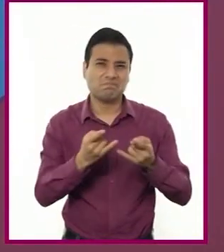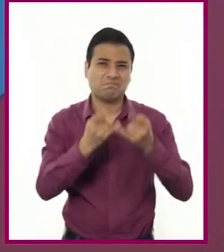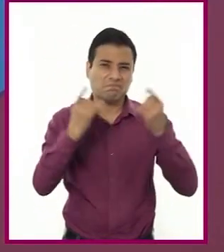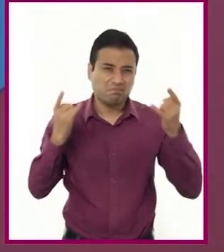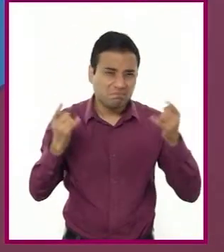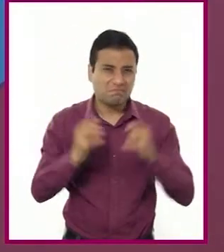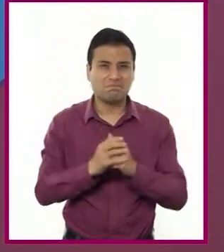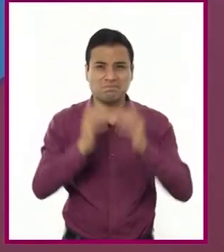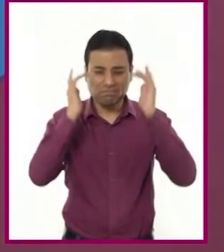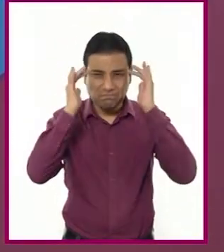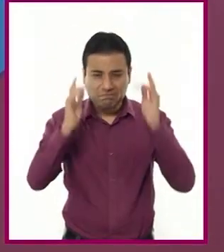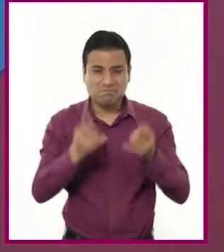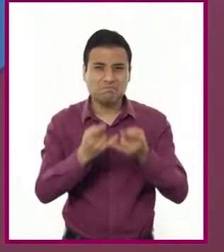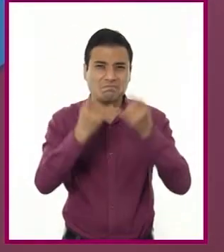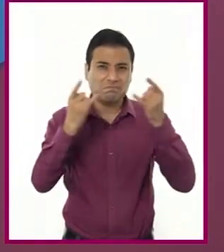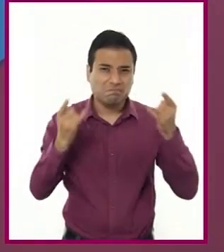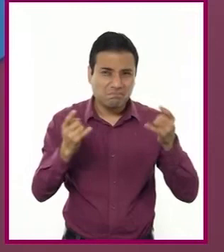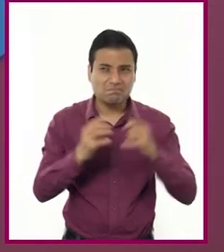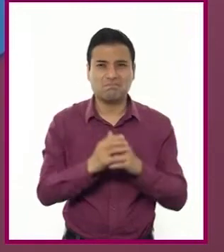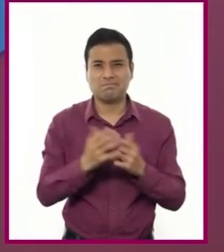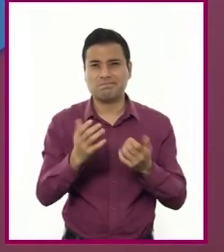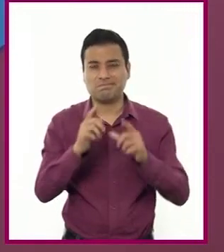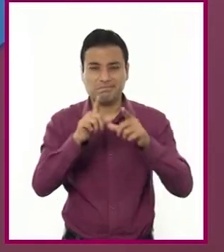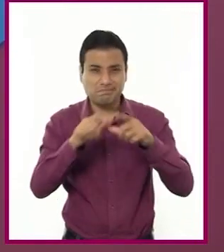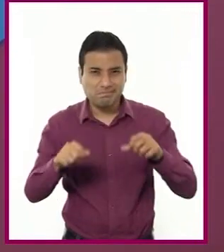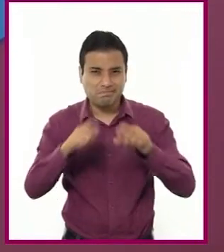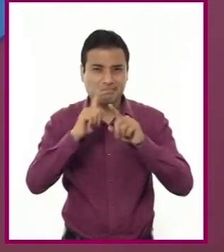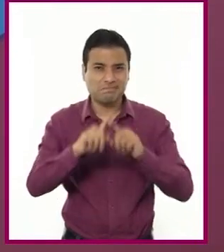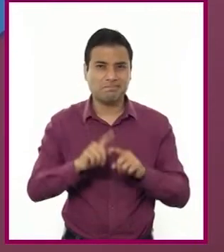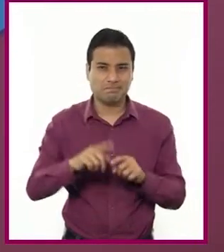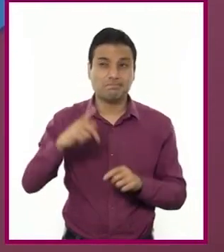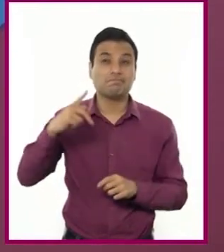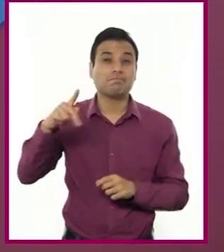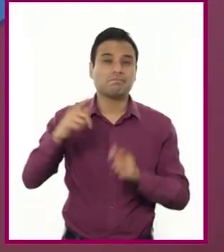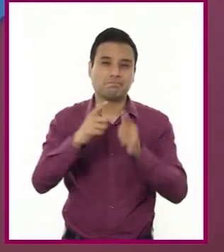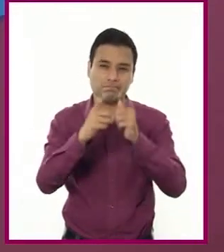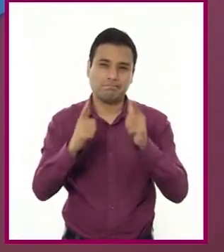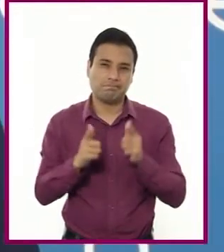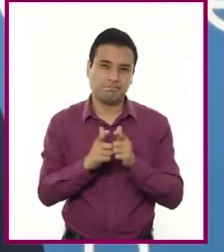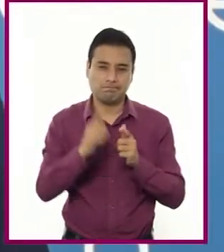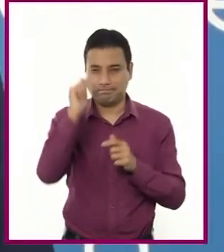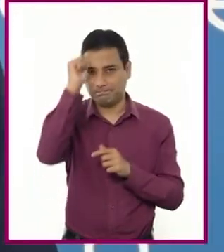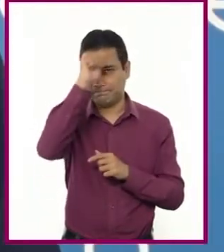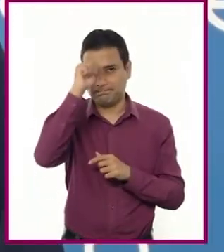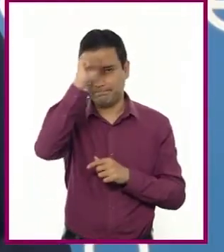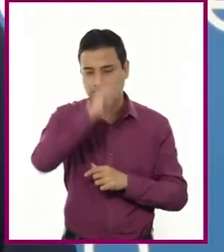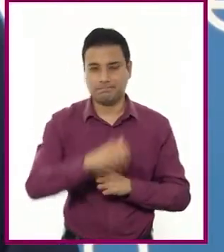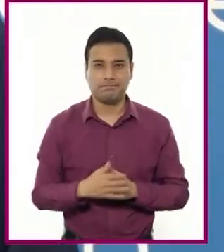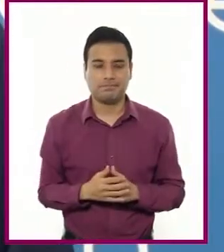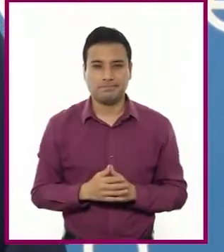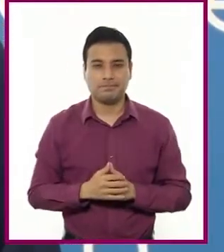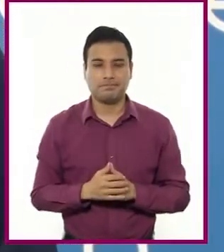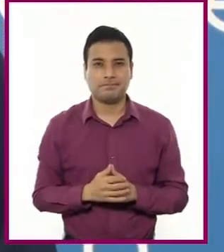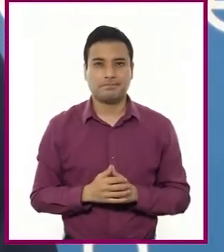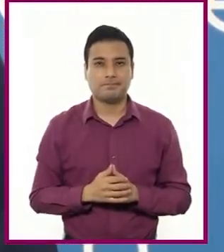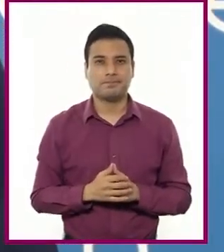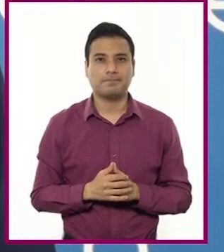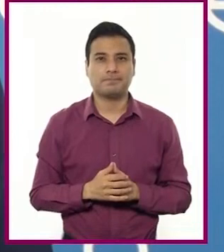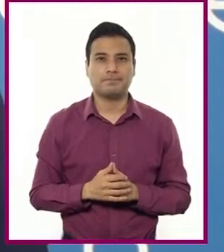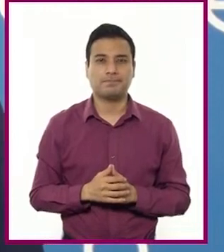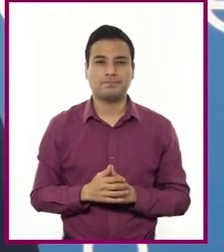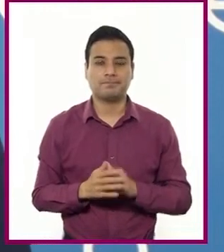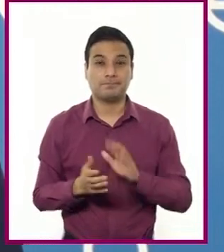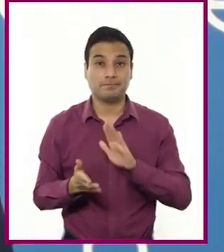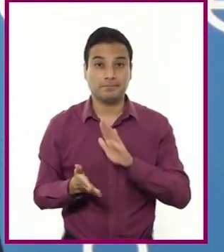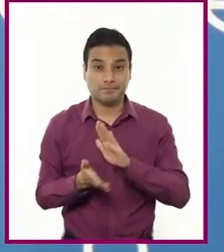hagiográficas, lingüísticas y científicas pertenecieron a las órdenes mendicantes. La construcción de conventos fue